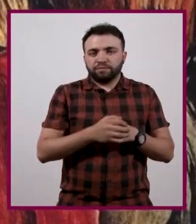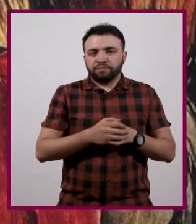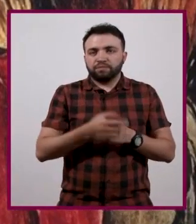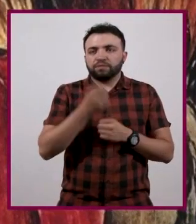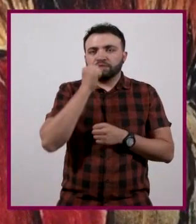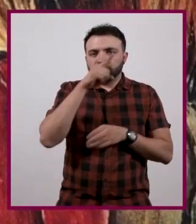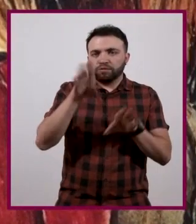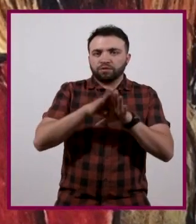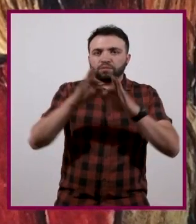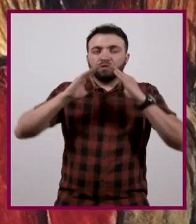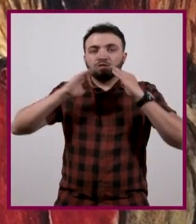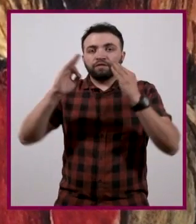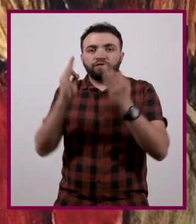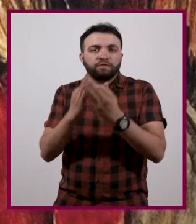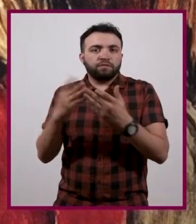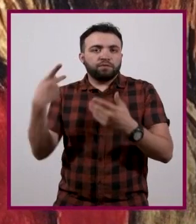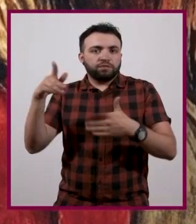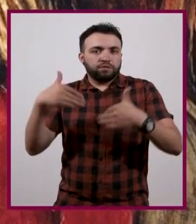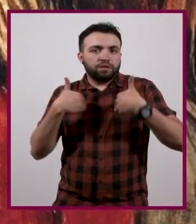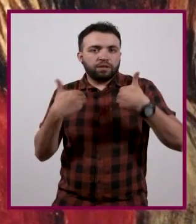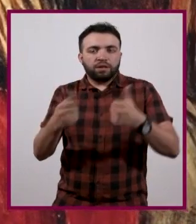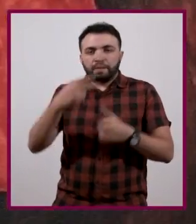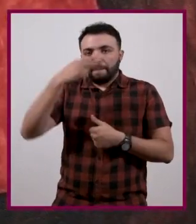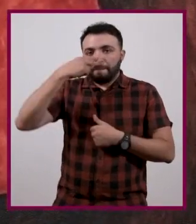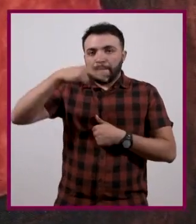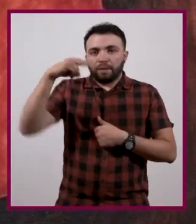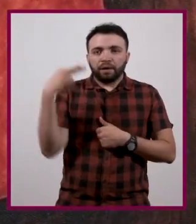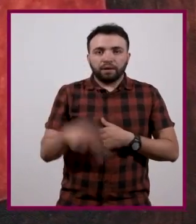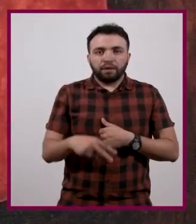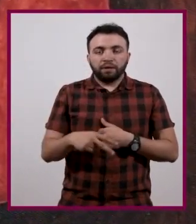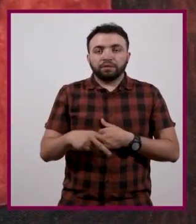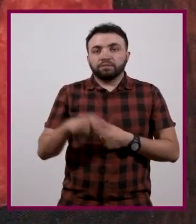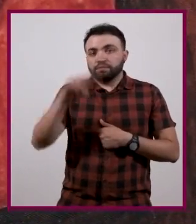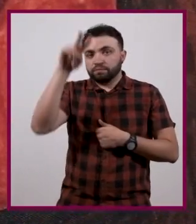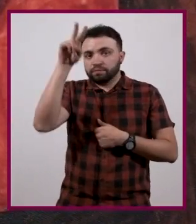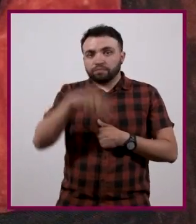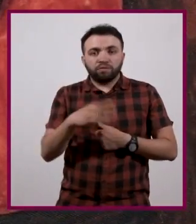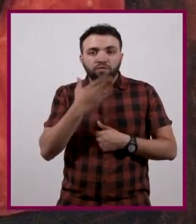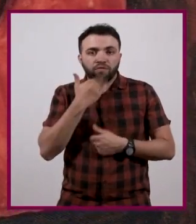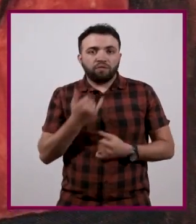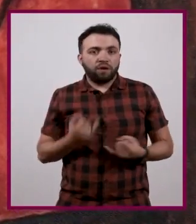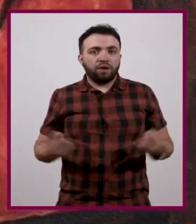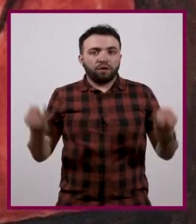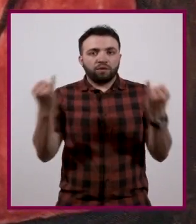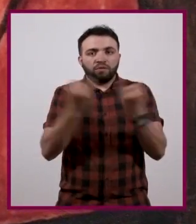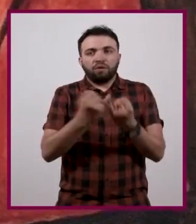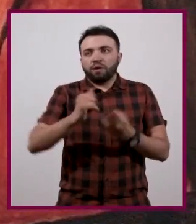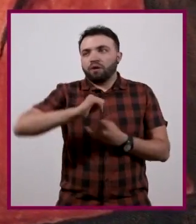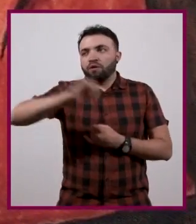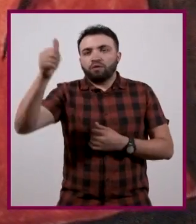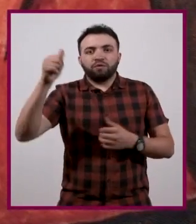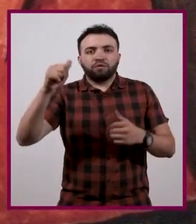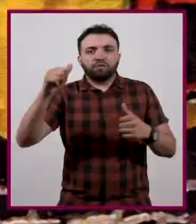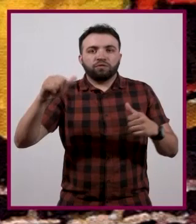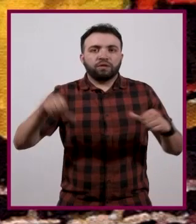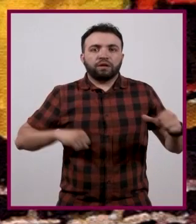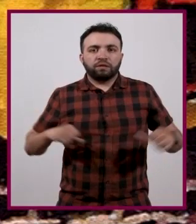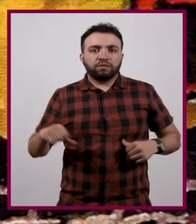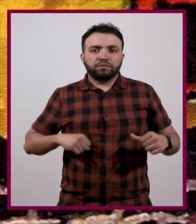forma tan personal de entender la mexicanidad, que realmente no tiene igual en otros artistas del